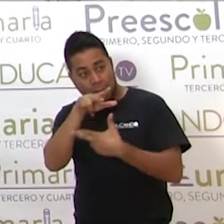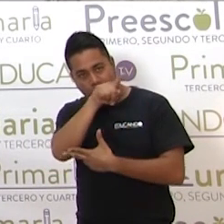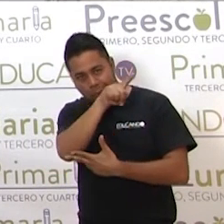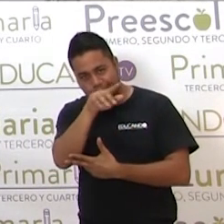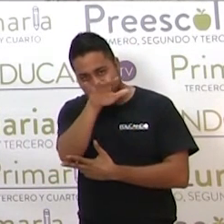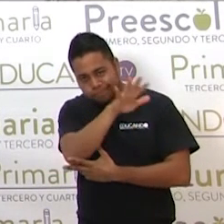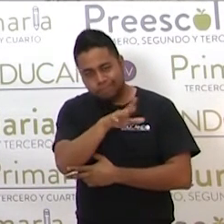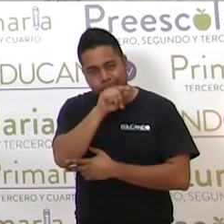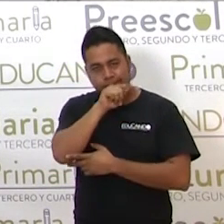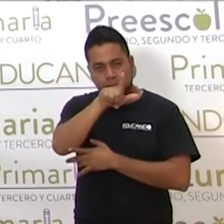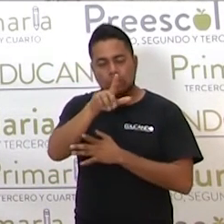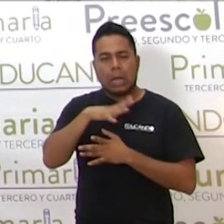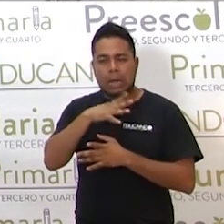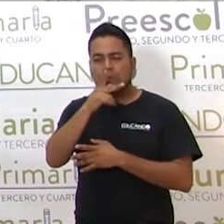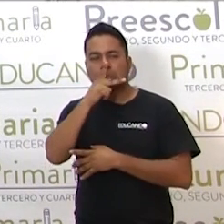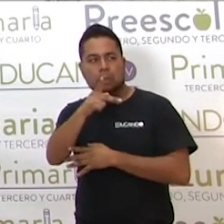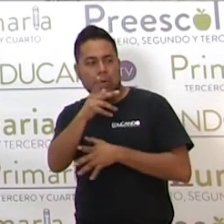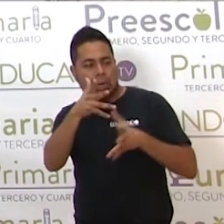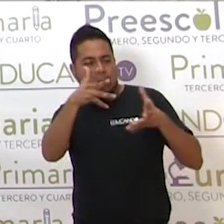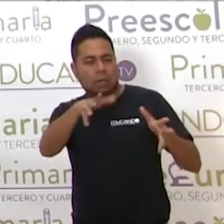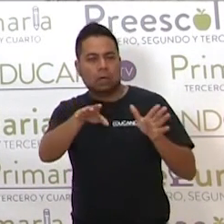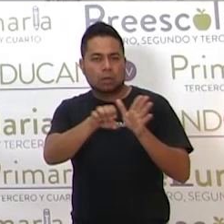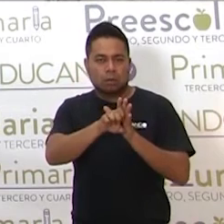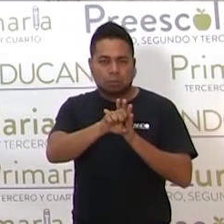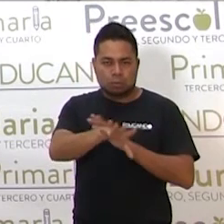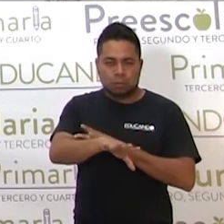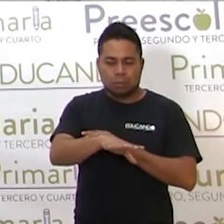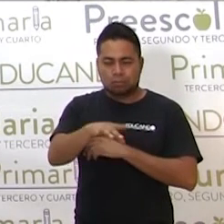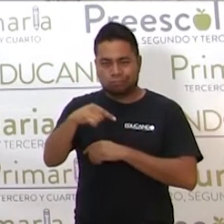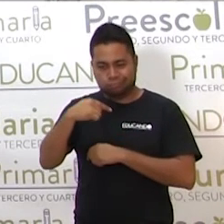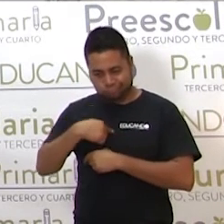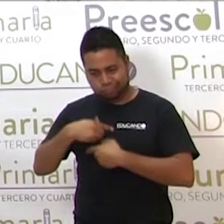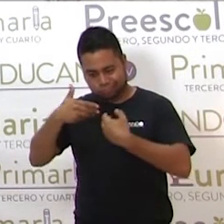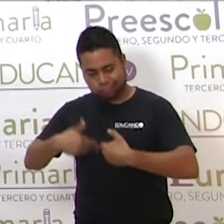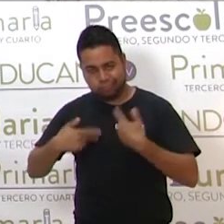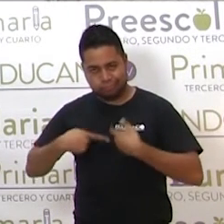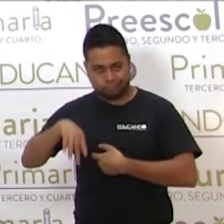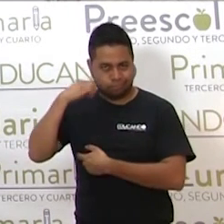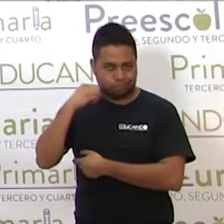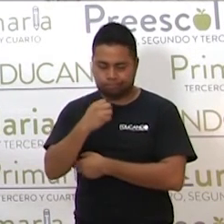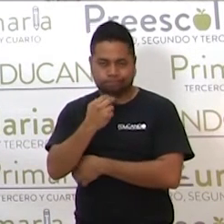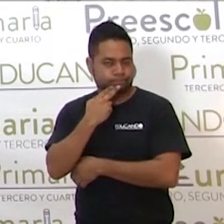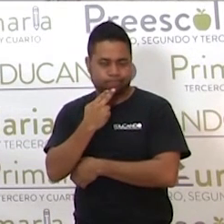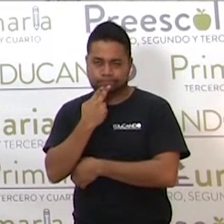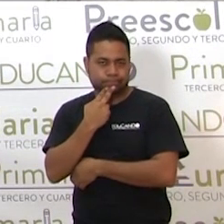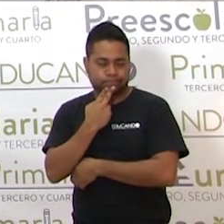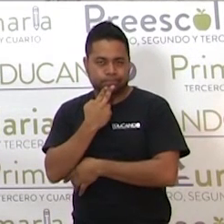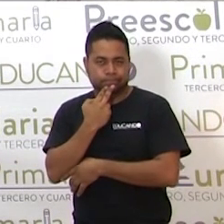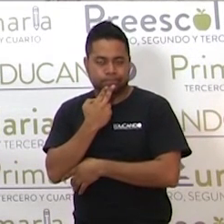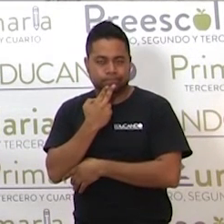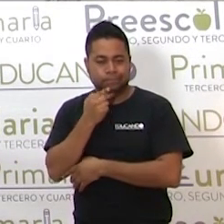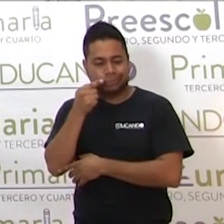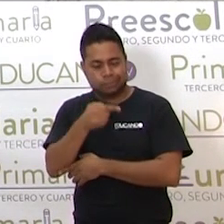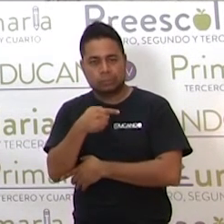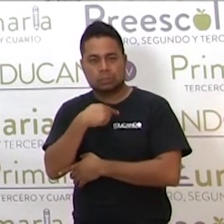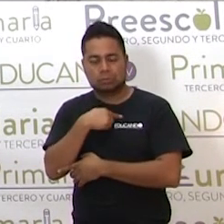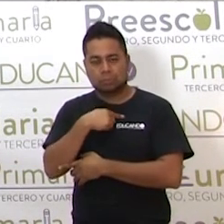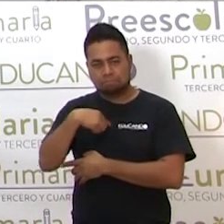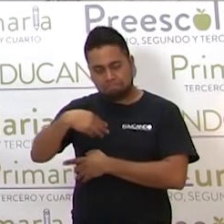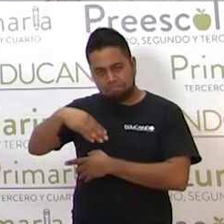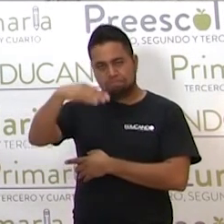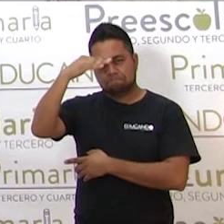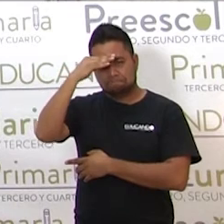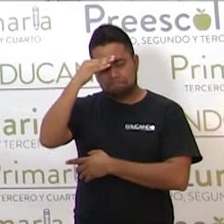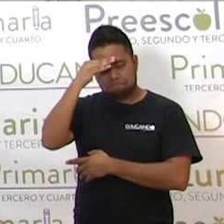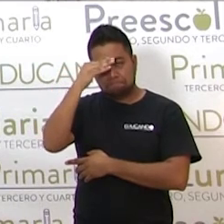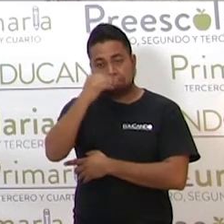Hay algunas palabras ahí como que nosotros los oaxaqueños no usamos. Entonces aquí yo sugiero que